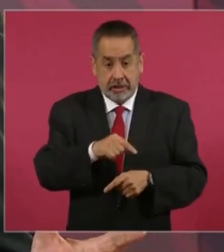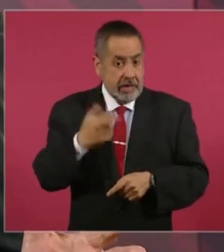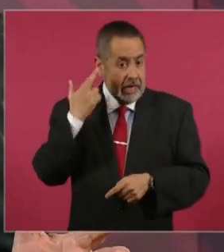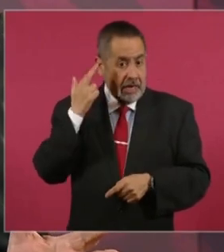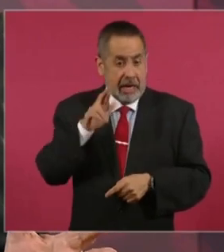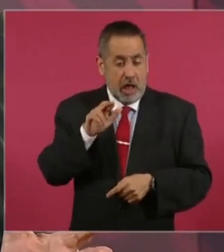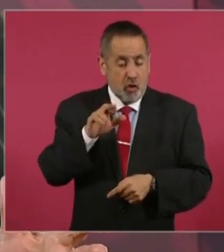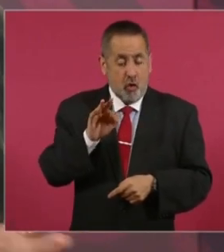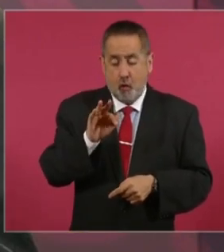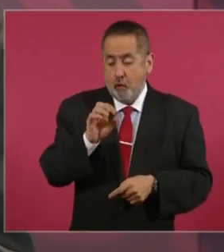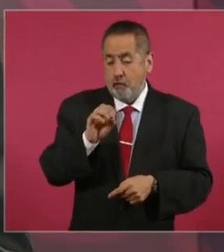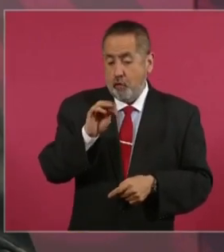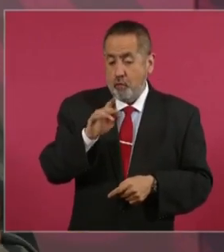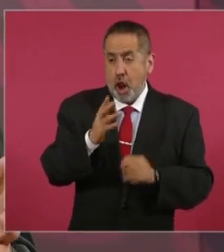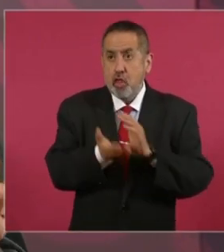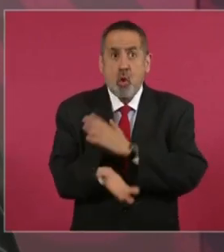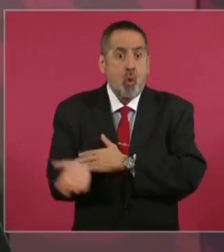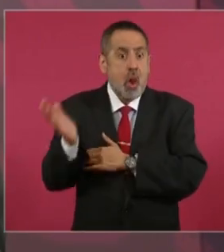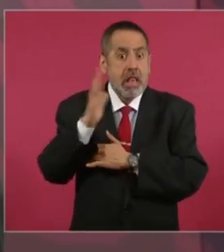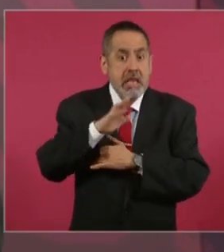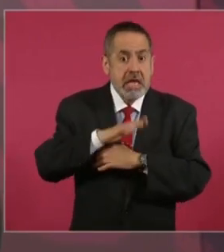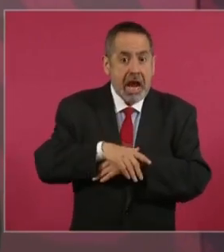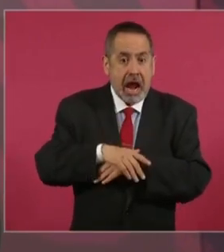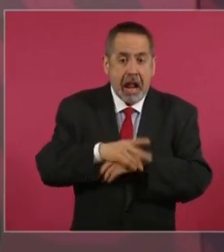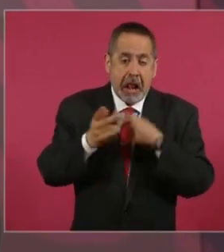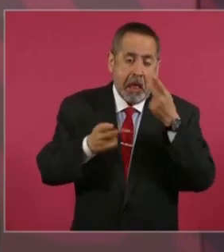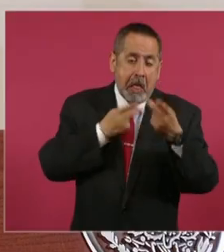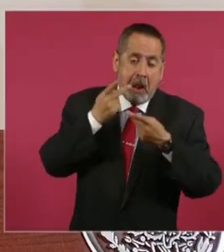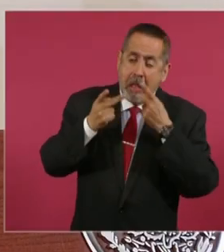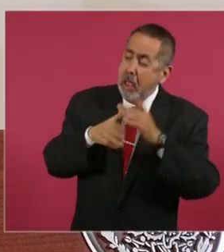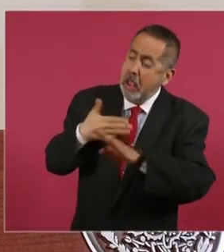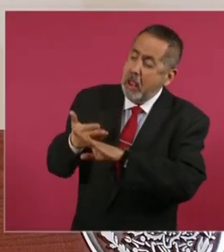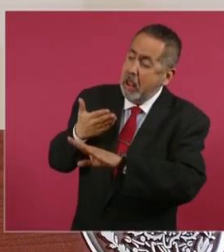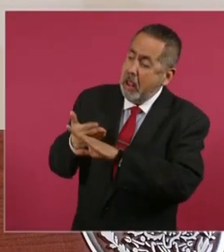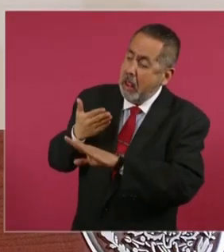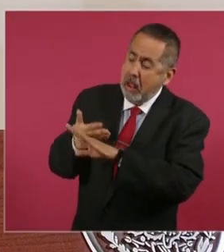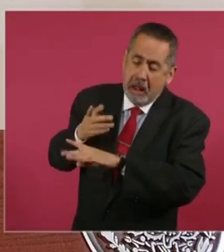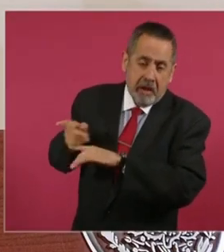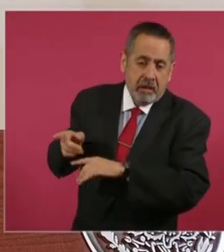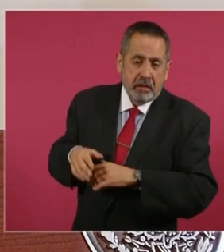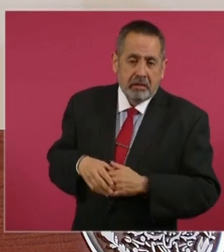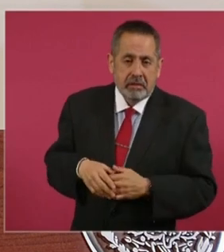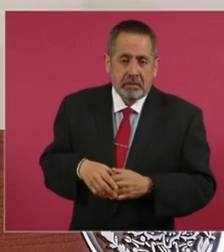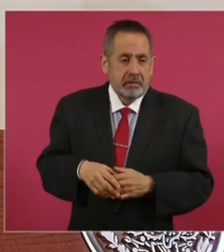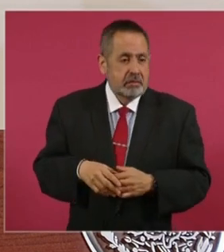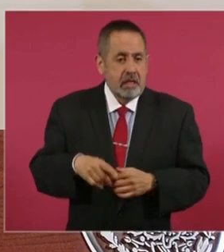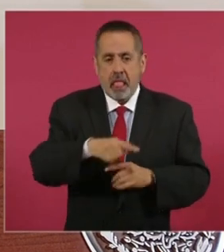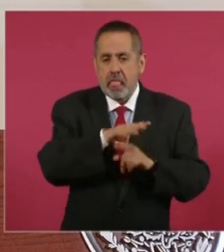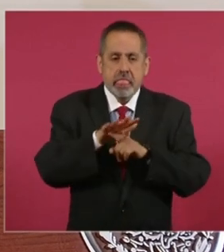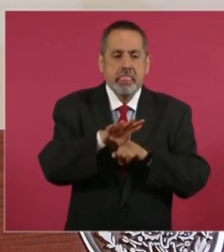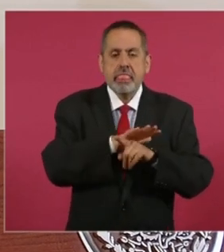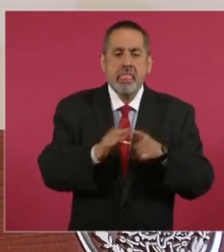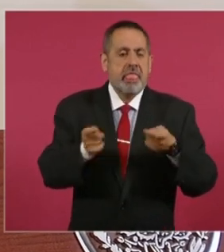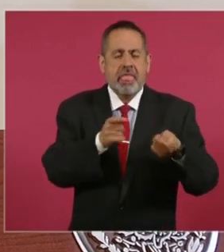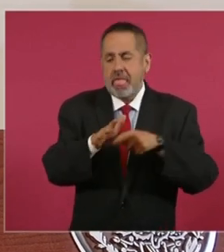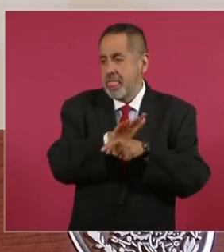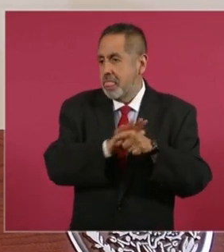todo el día, pura manipulación.